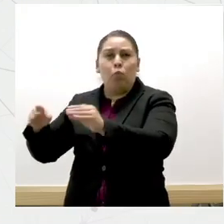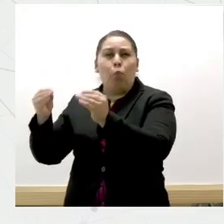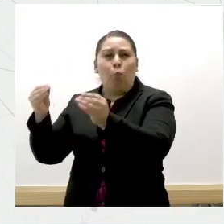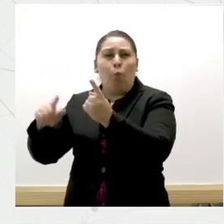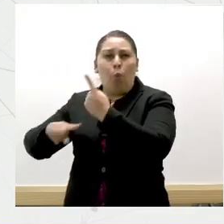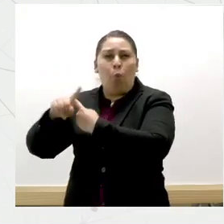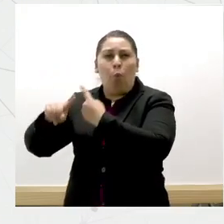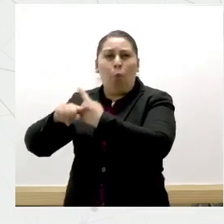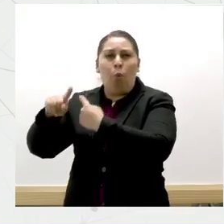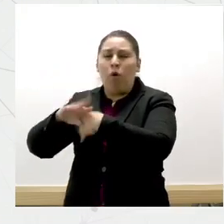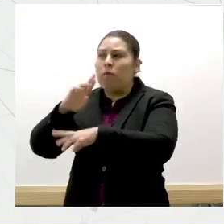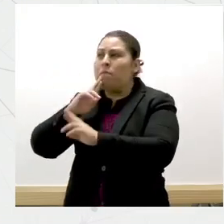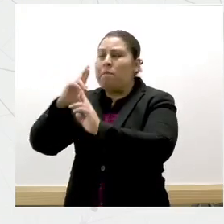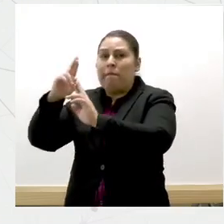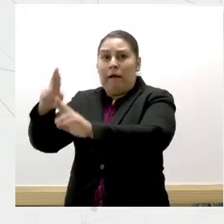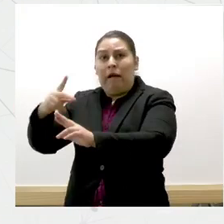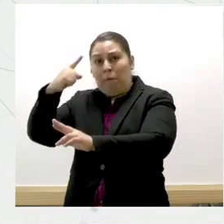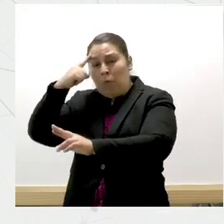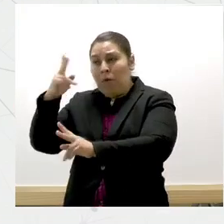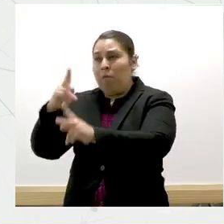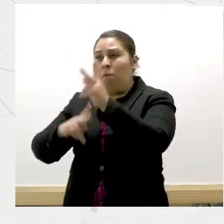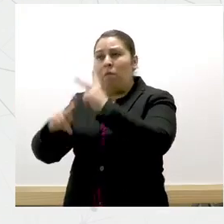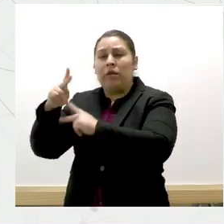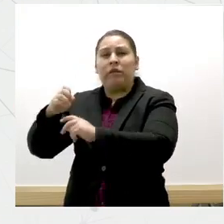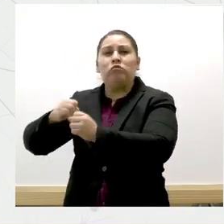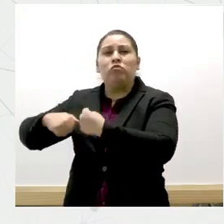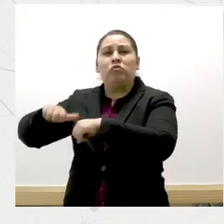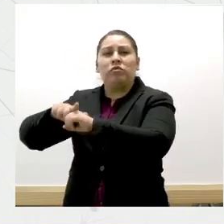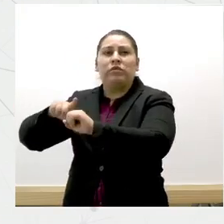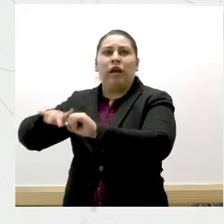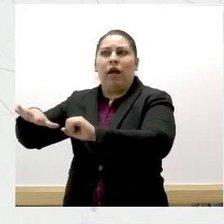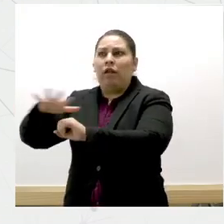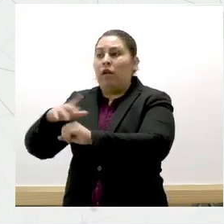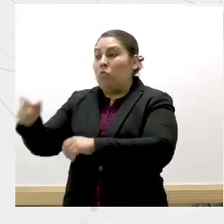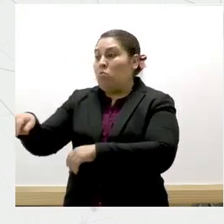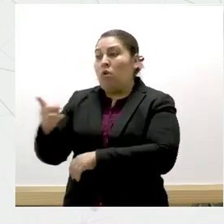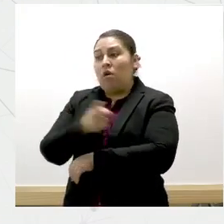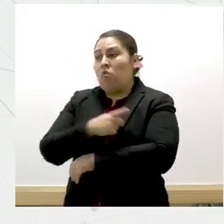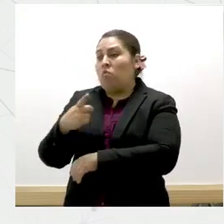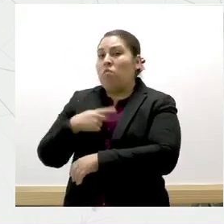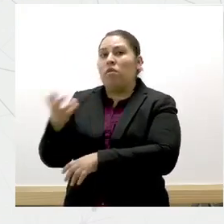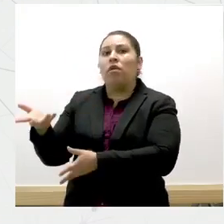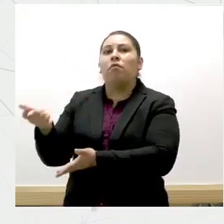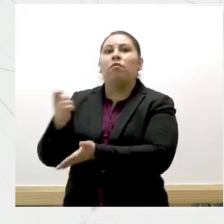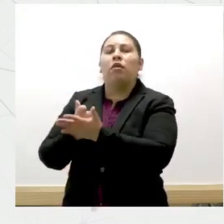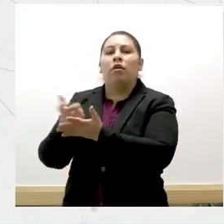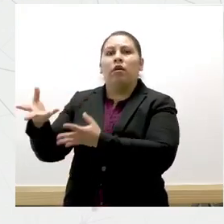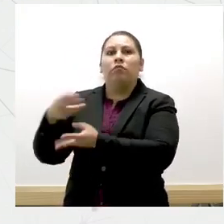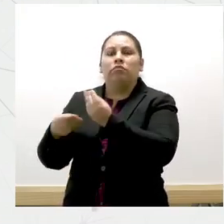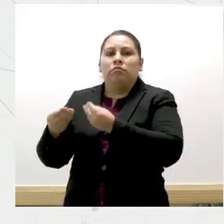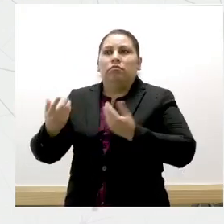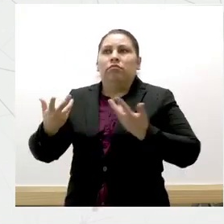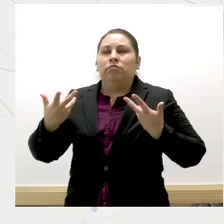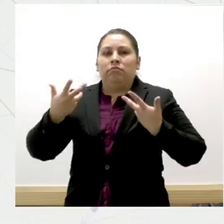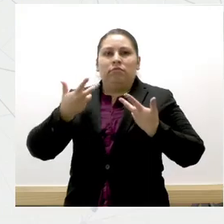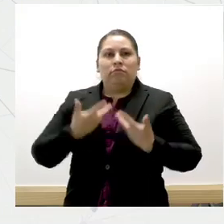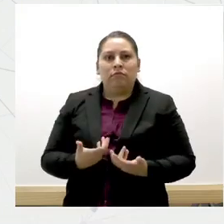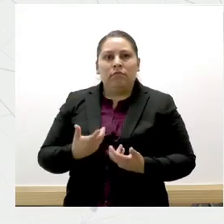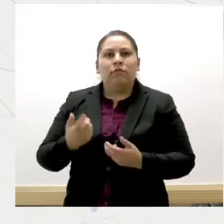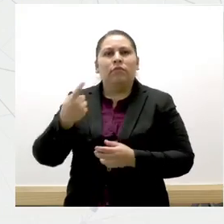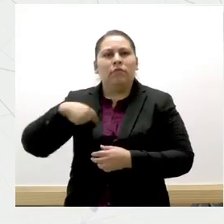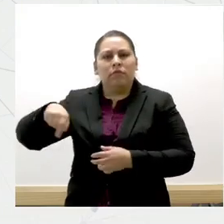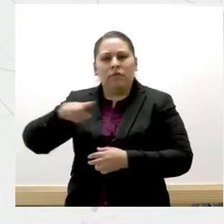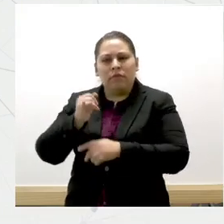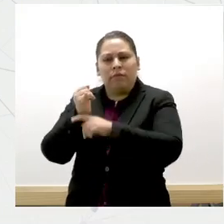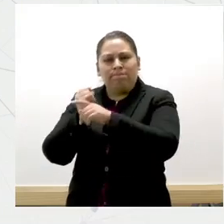de determinados beneficios sociales que luego se les exigió el reintegro y se les exigieron responsabilidades. Finalmente, tras años de investigación,